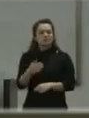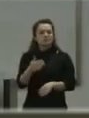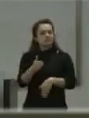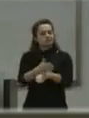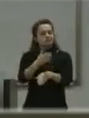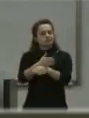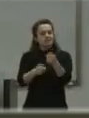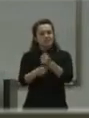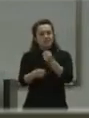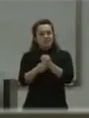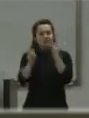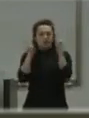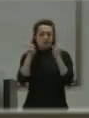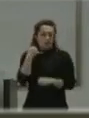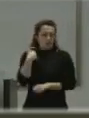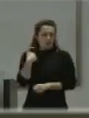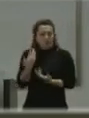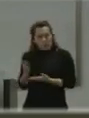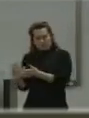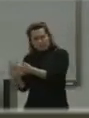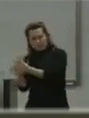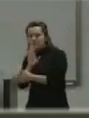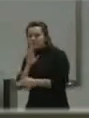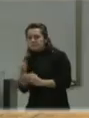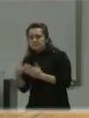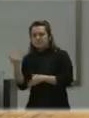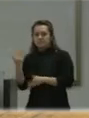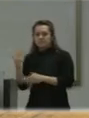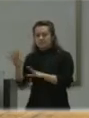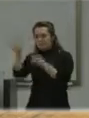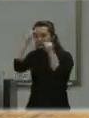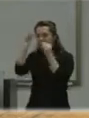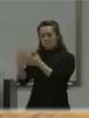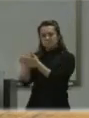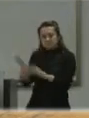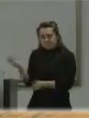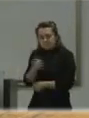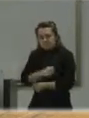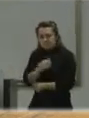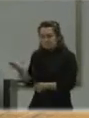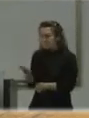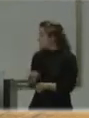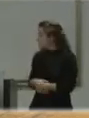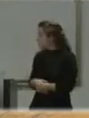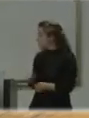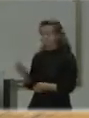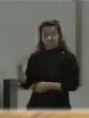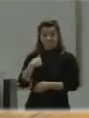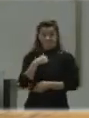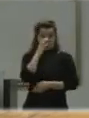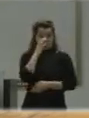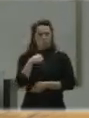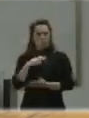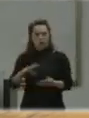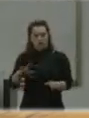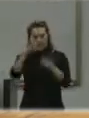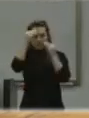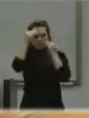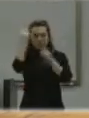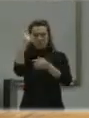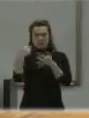este tipo de temas con los jóvenes Quién quiere contarnos sus aprendizajes los aprendizajes que adquirí durante el